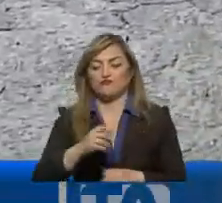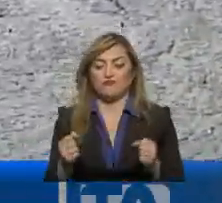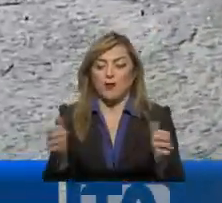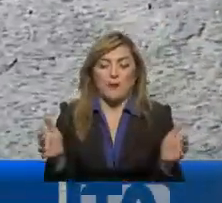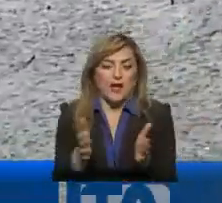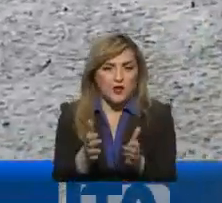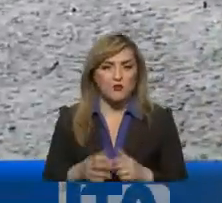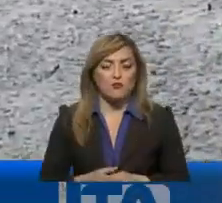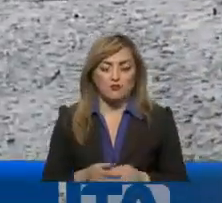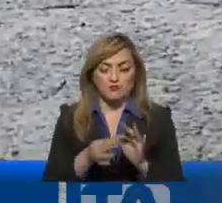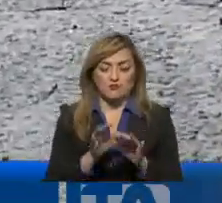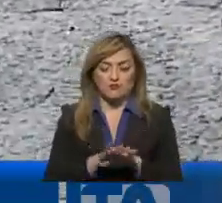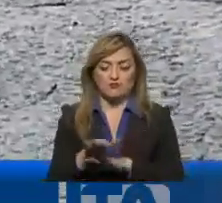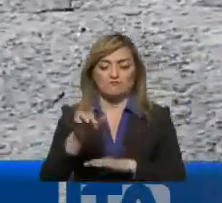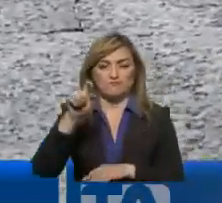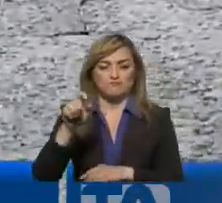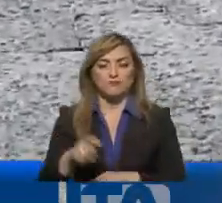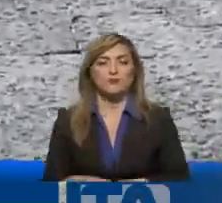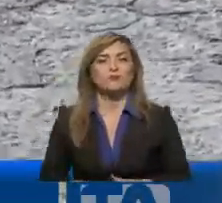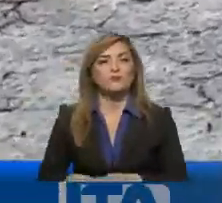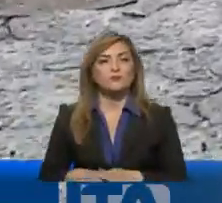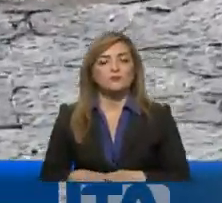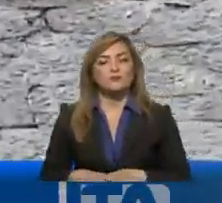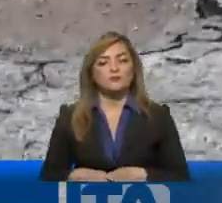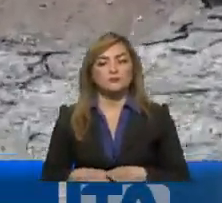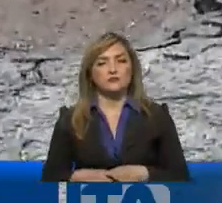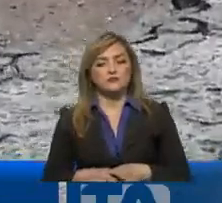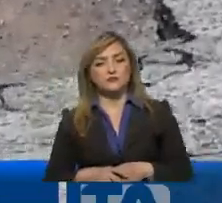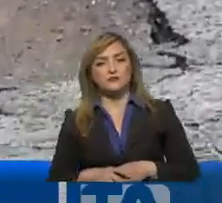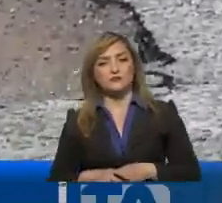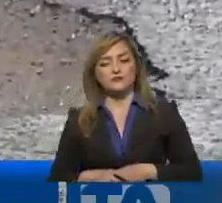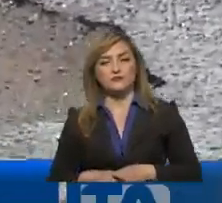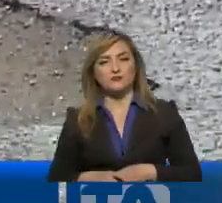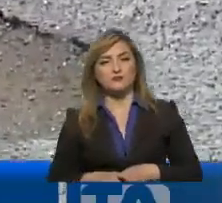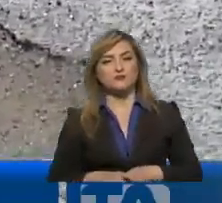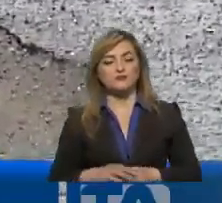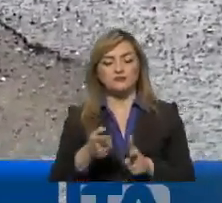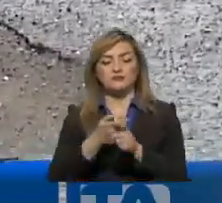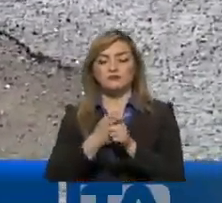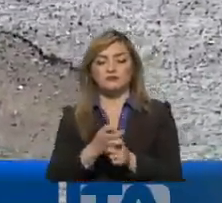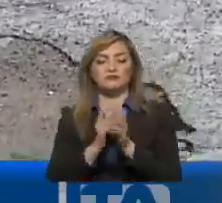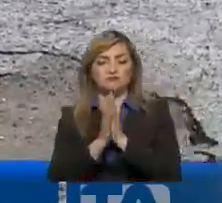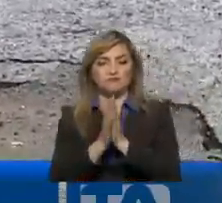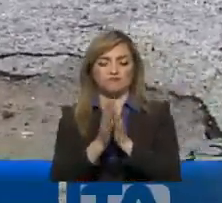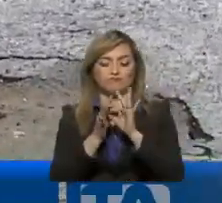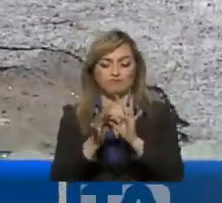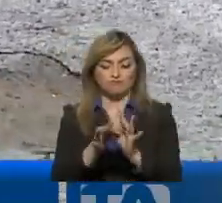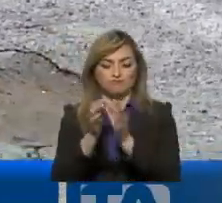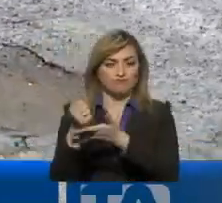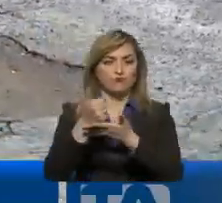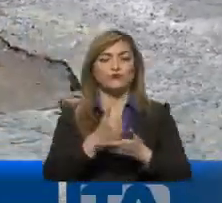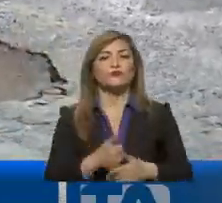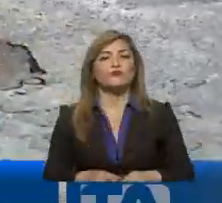pero la repavimentación de la calle Pululagua, pedimos urgente que nos colaboren y nos